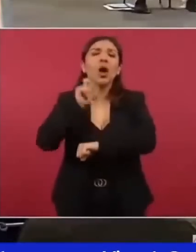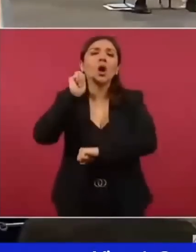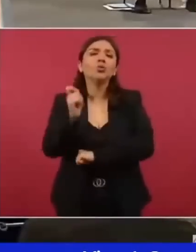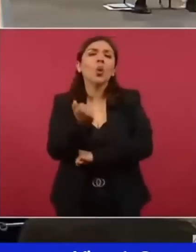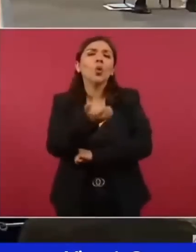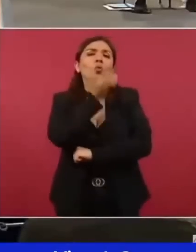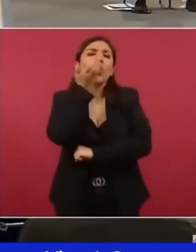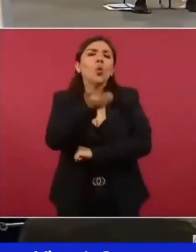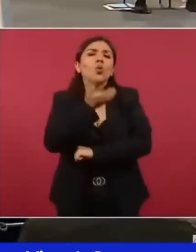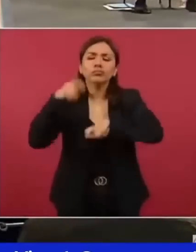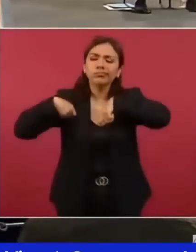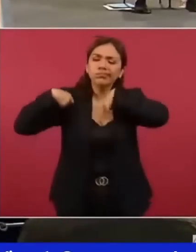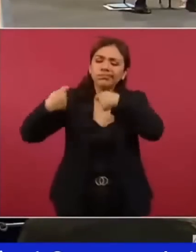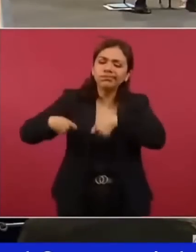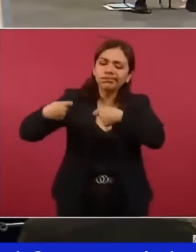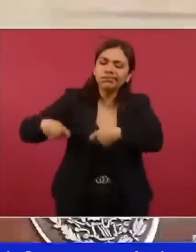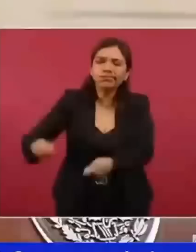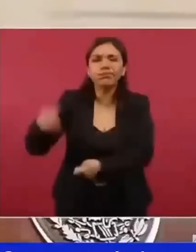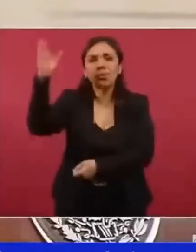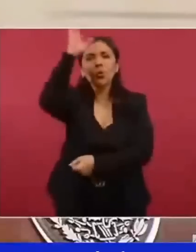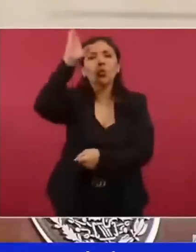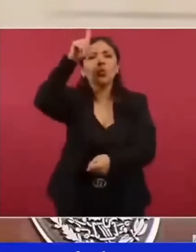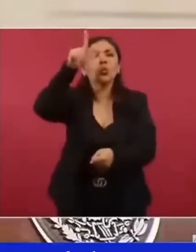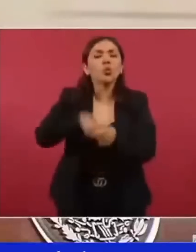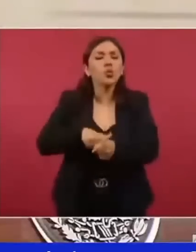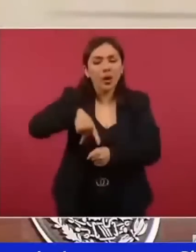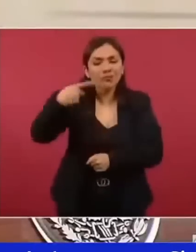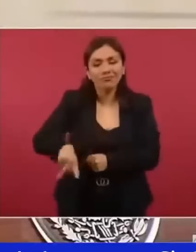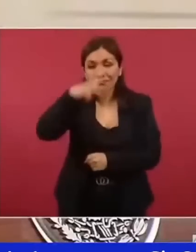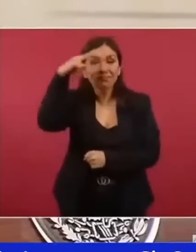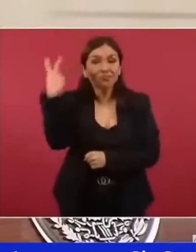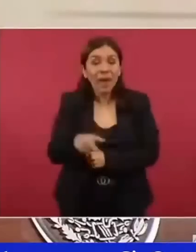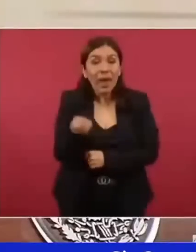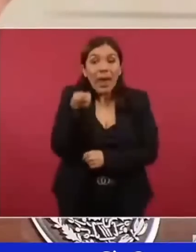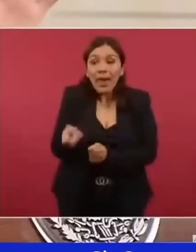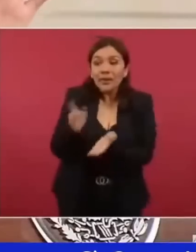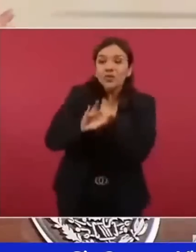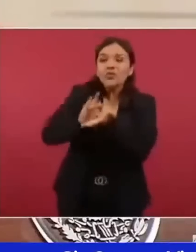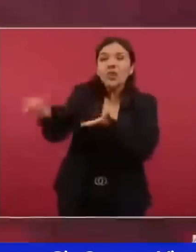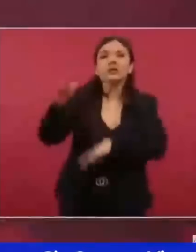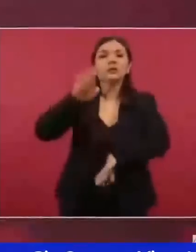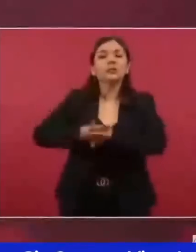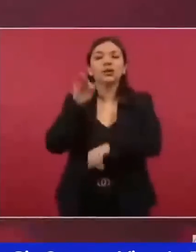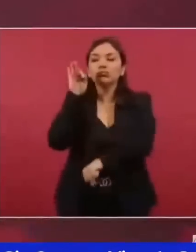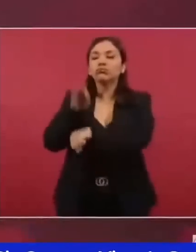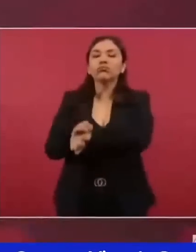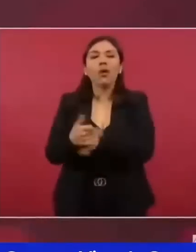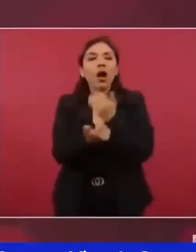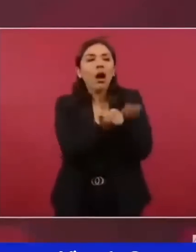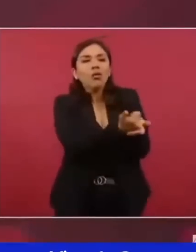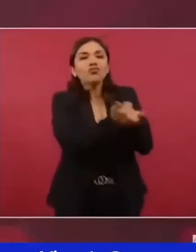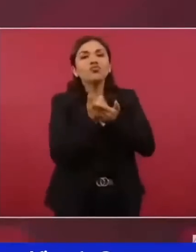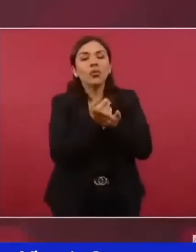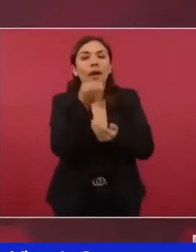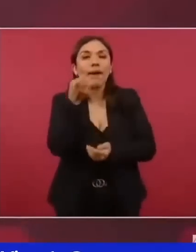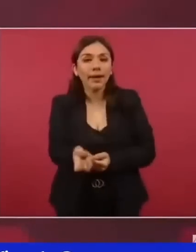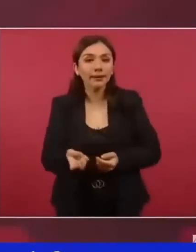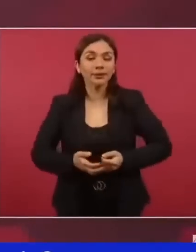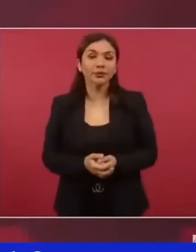cultural de México, nuestras culturas, es lo que más nos ha ayudado.